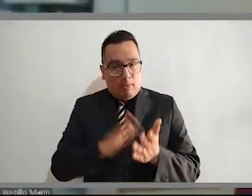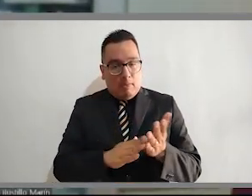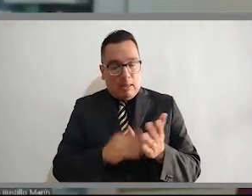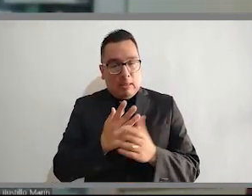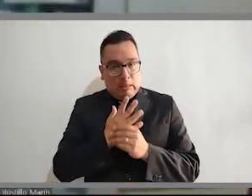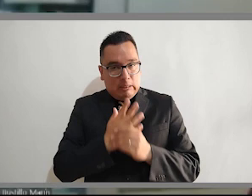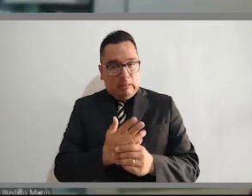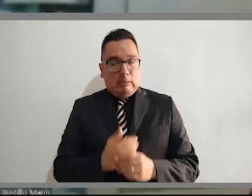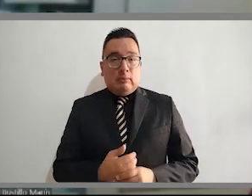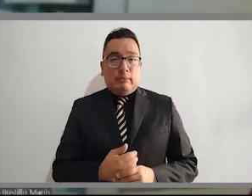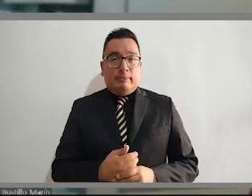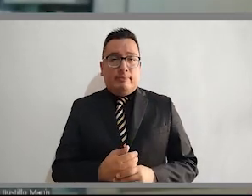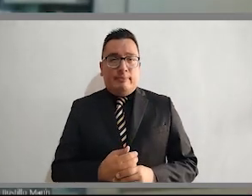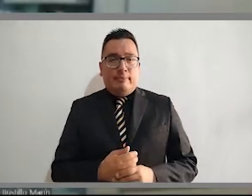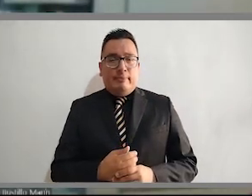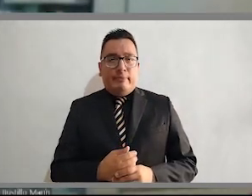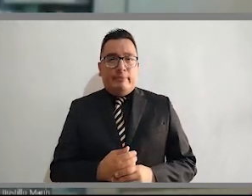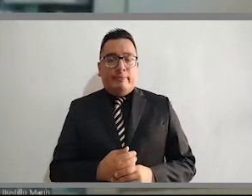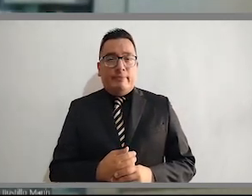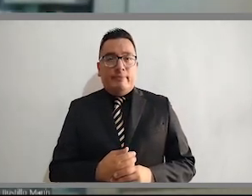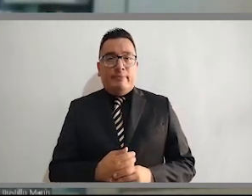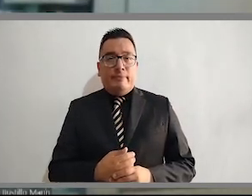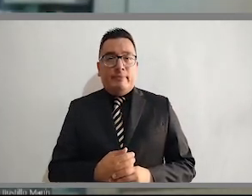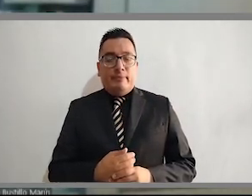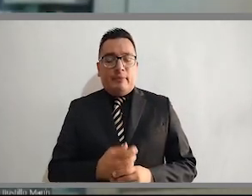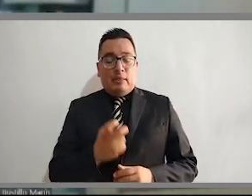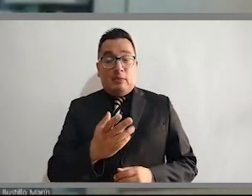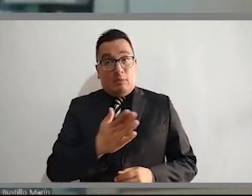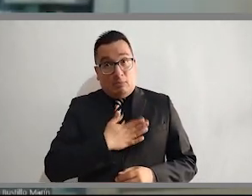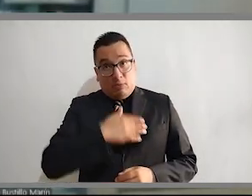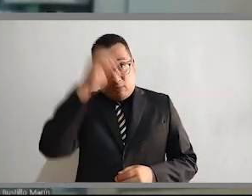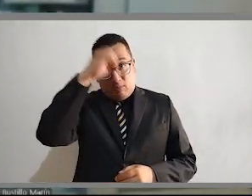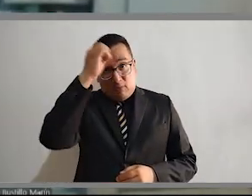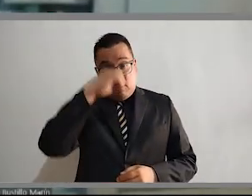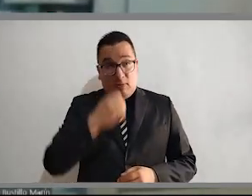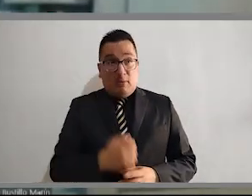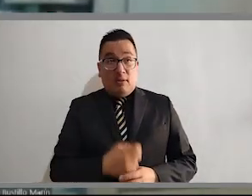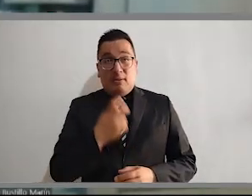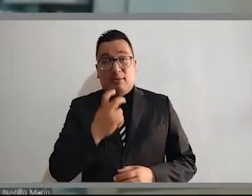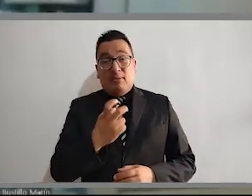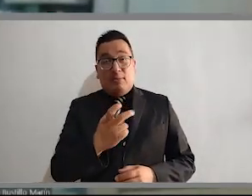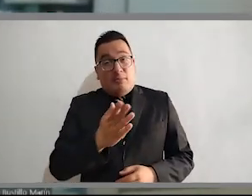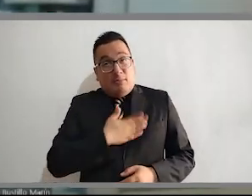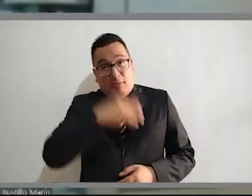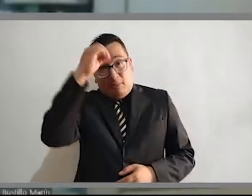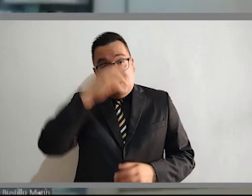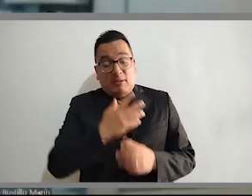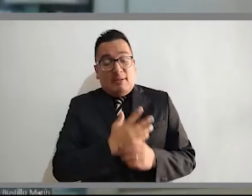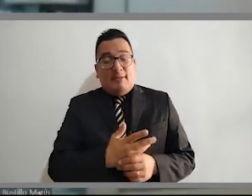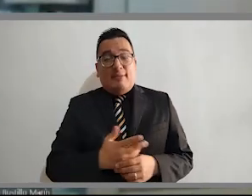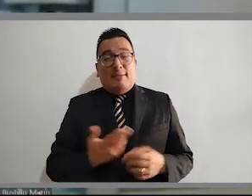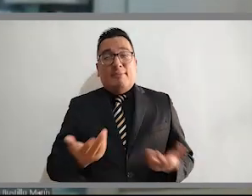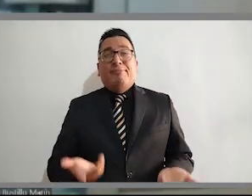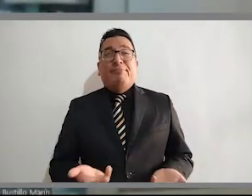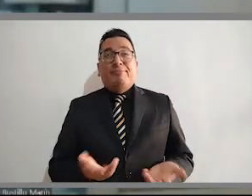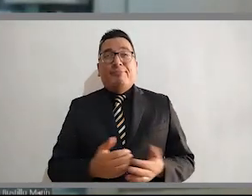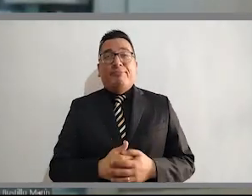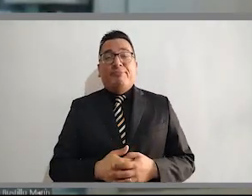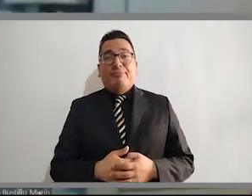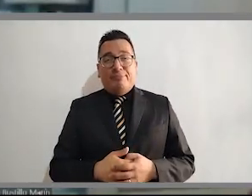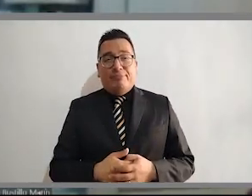sentencia que lo diga. Y entonces ahí, pues desde mi punto de vista, ¿no?, ya muy personal, decimos, híjole,